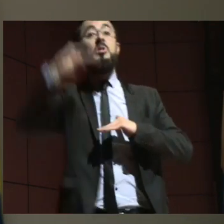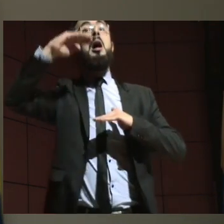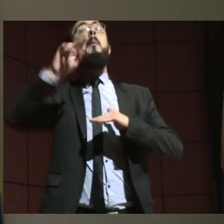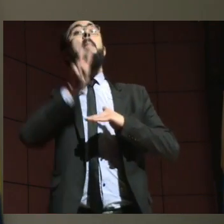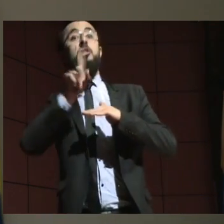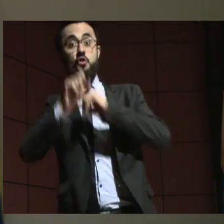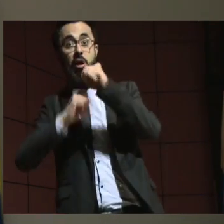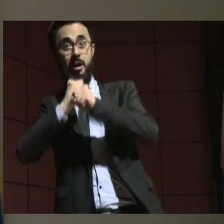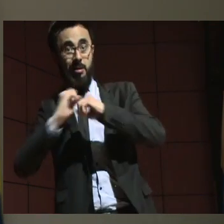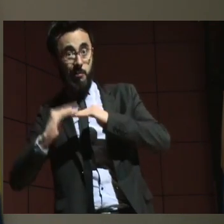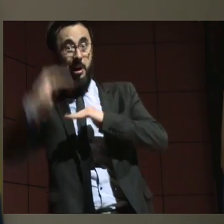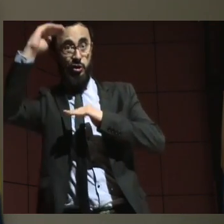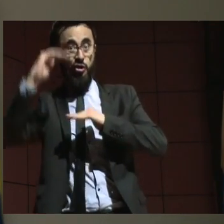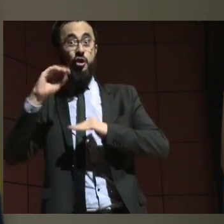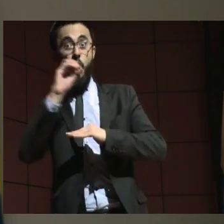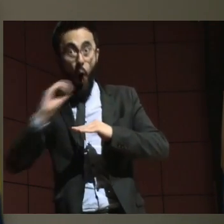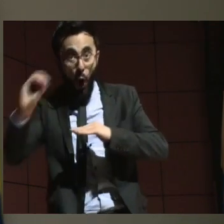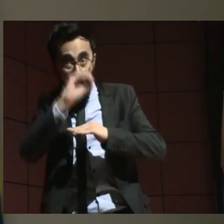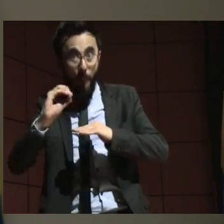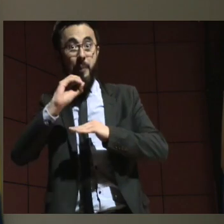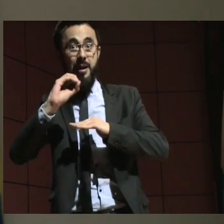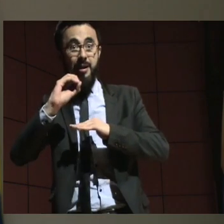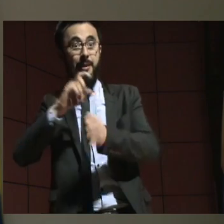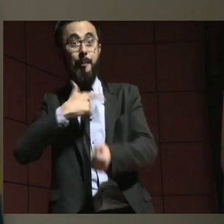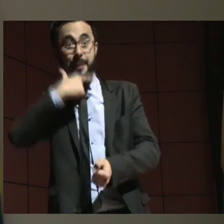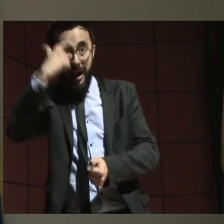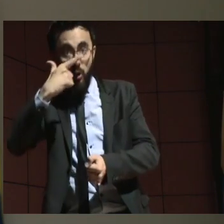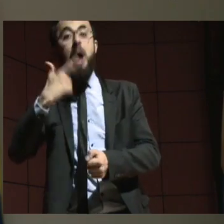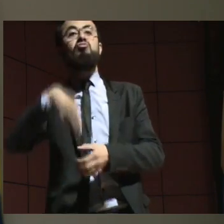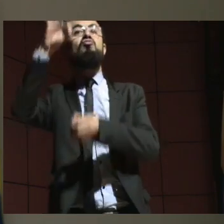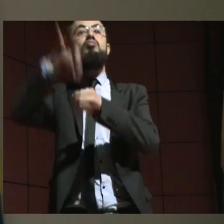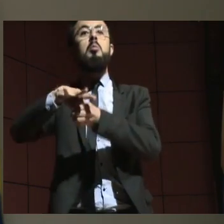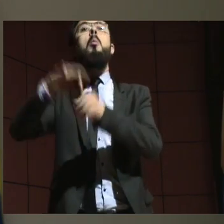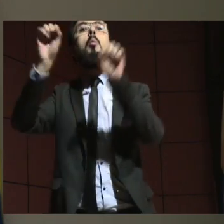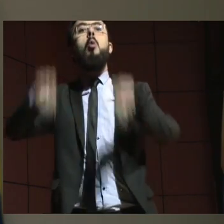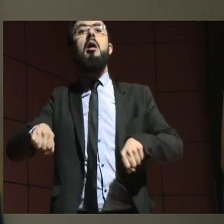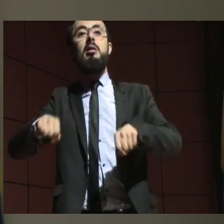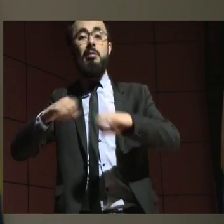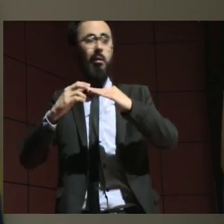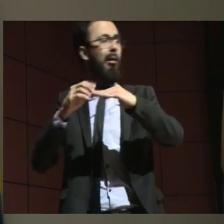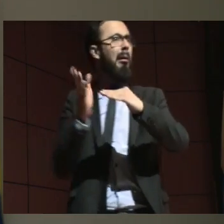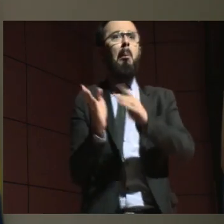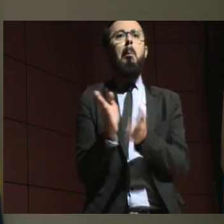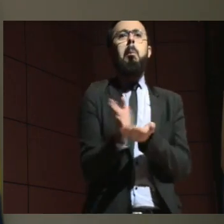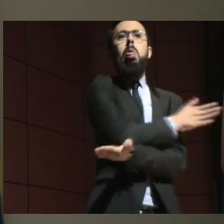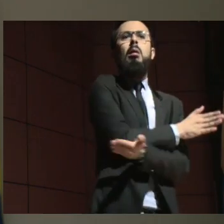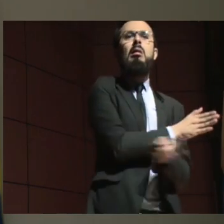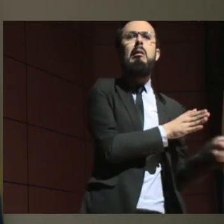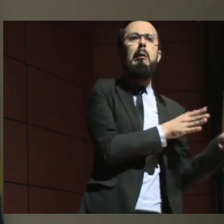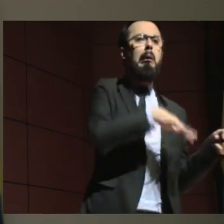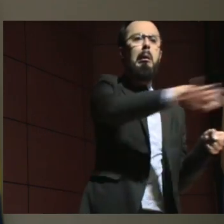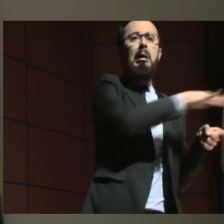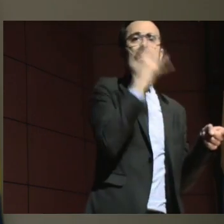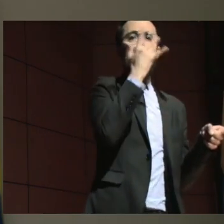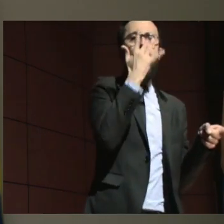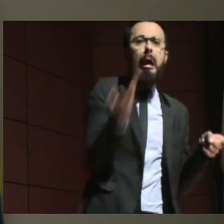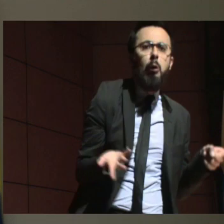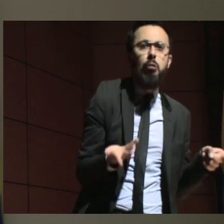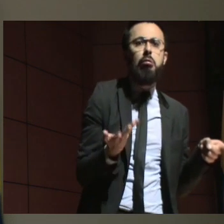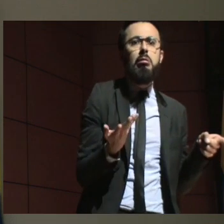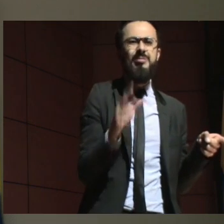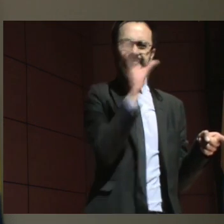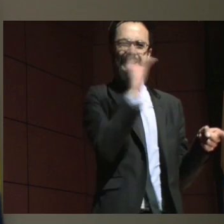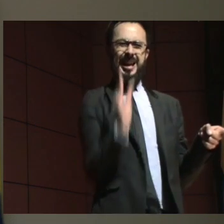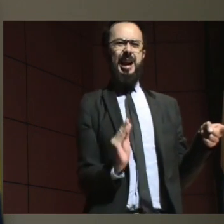De manera que por fuera del reconocimiento de la capacidad jurídica quedan las mujeres, las personas negras o